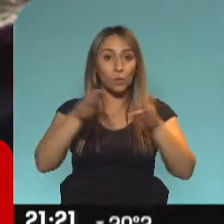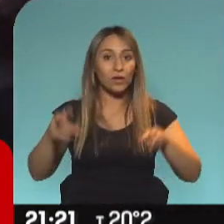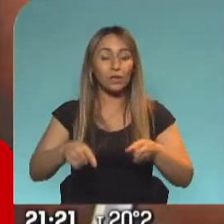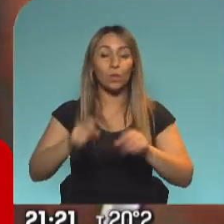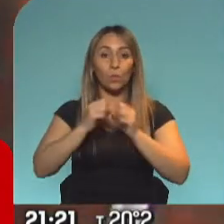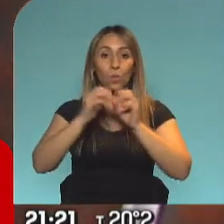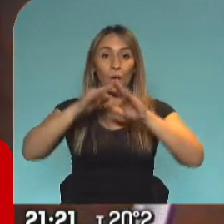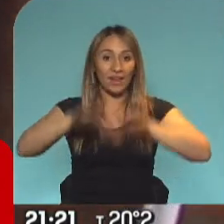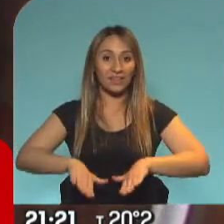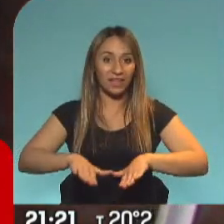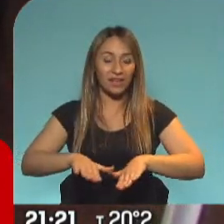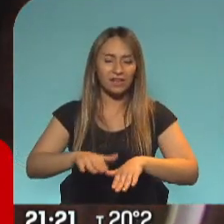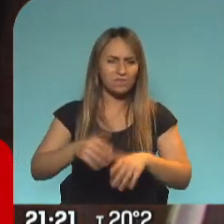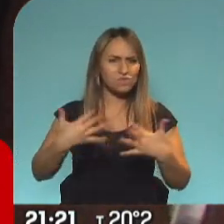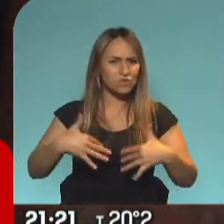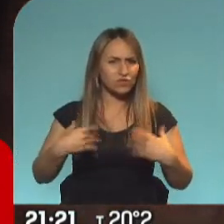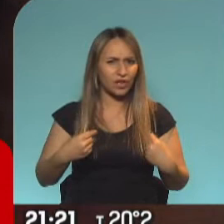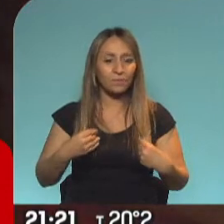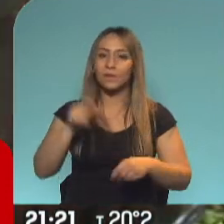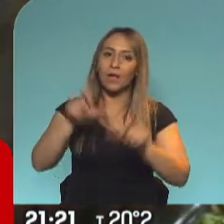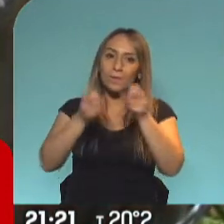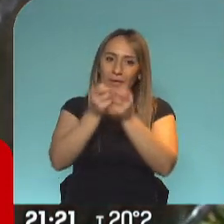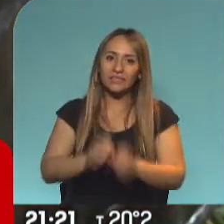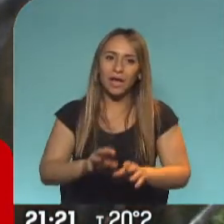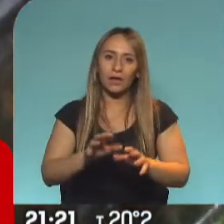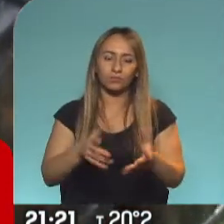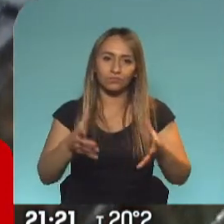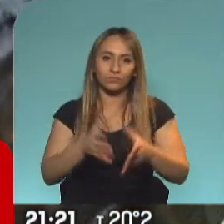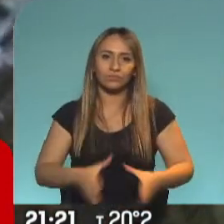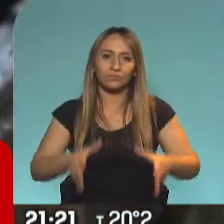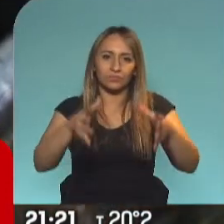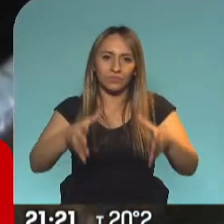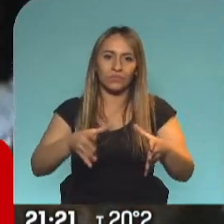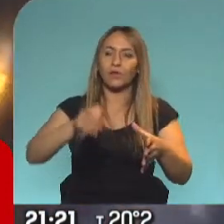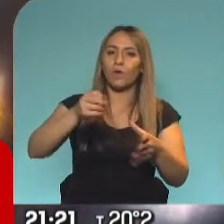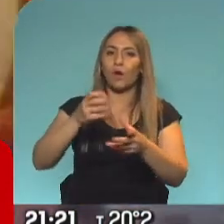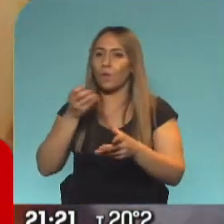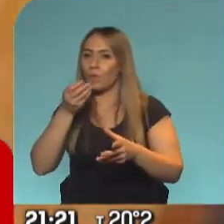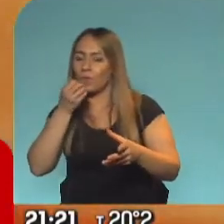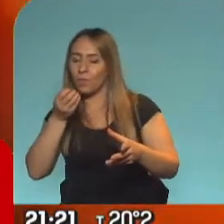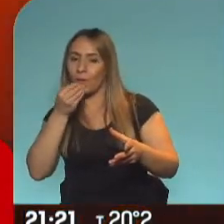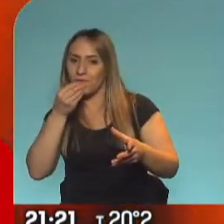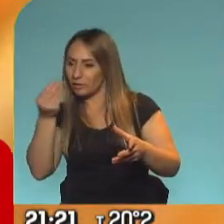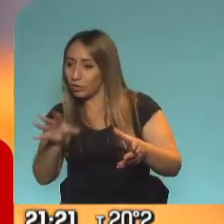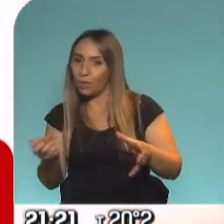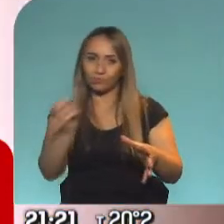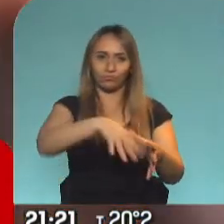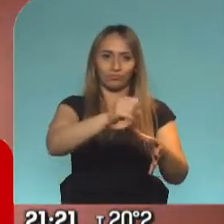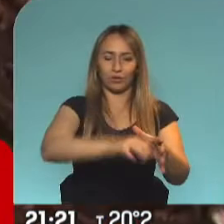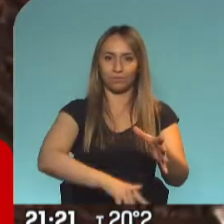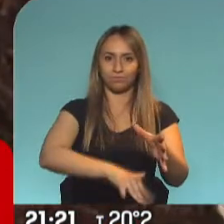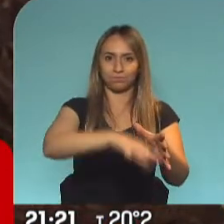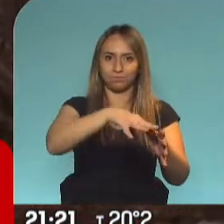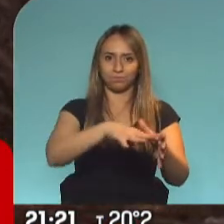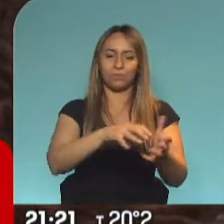estamos más en casa, es que se empezó a compostar mucho más. Empezamos a poder gestionar los residuos orgánicos, los restos de verduras y frutas que